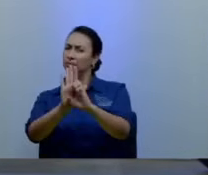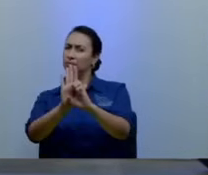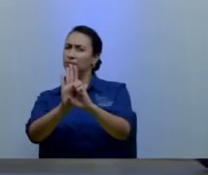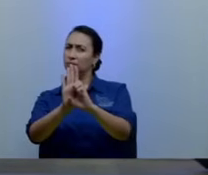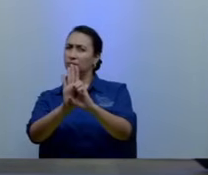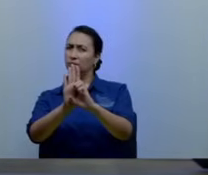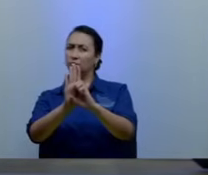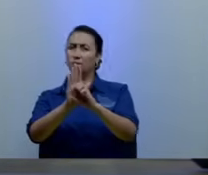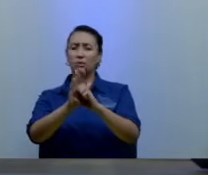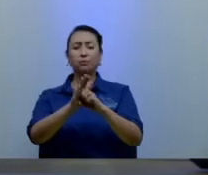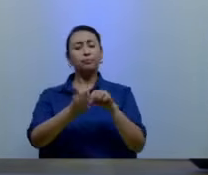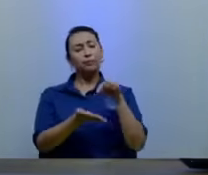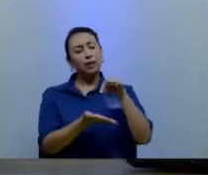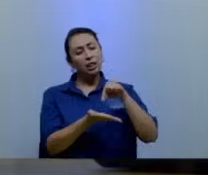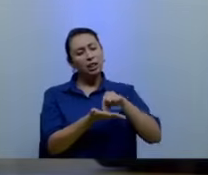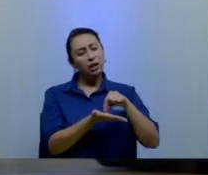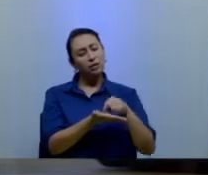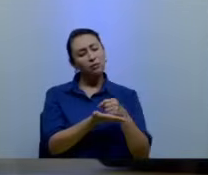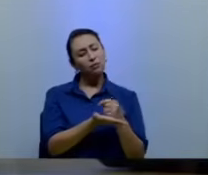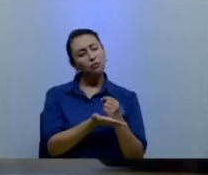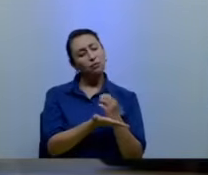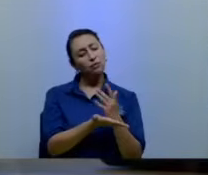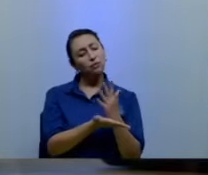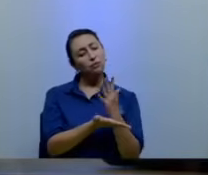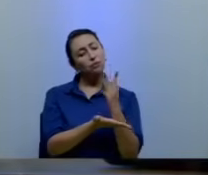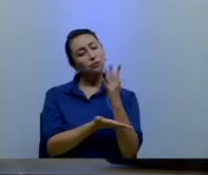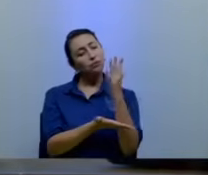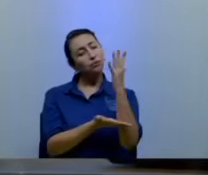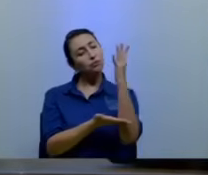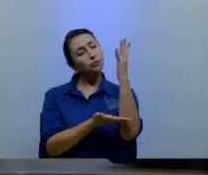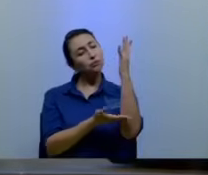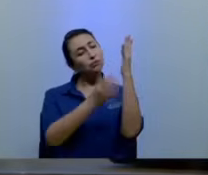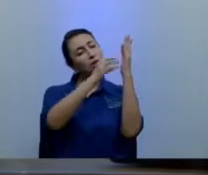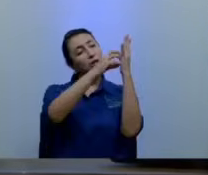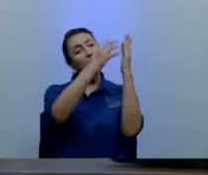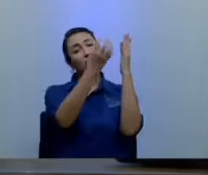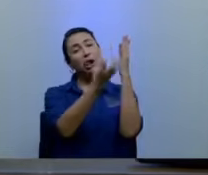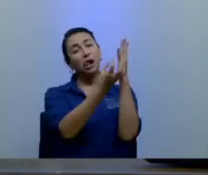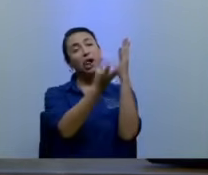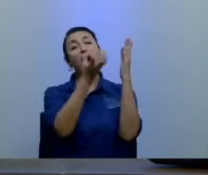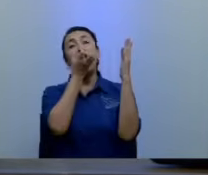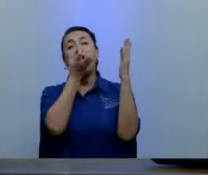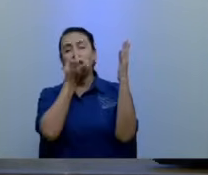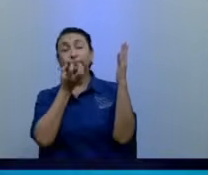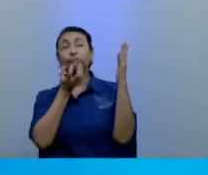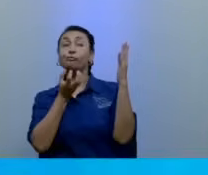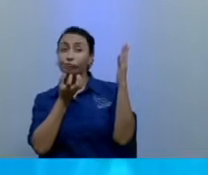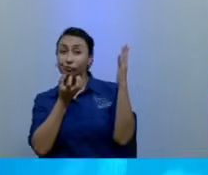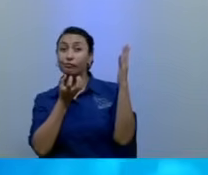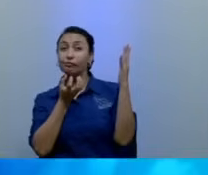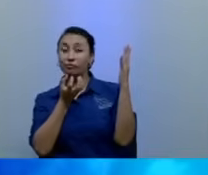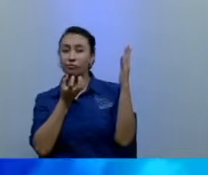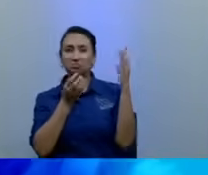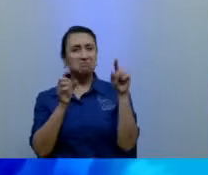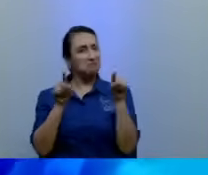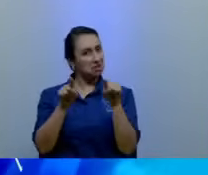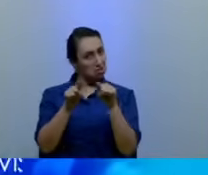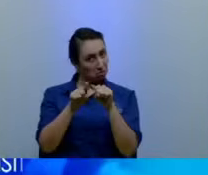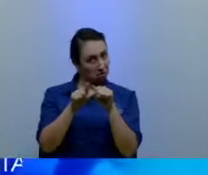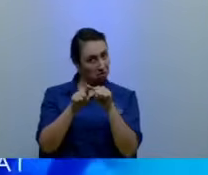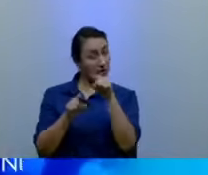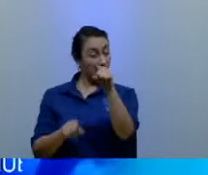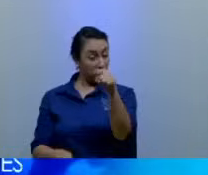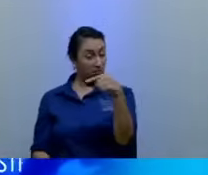O la cochinita recién lavada se tira y busca un charco, ¿va? Porque no le cambiaron su naturaleza. Y